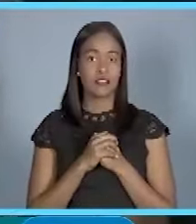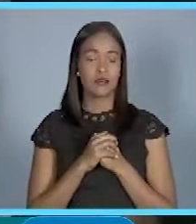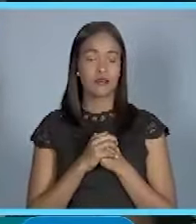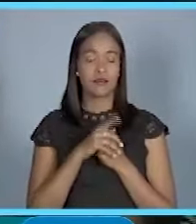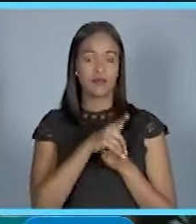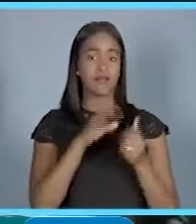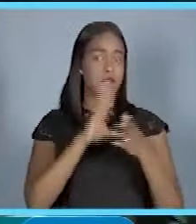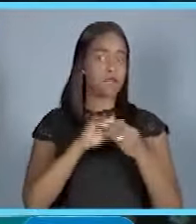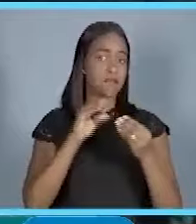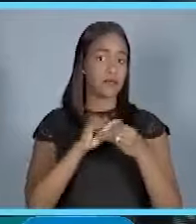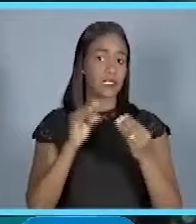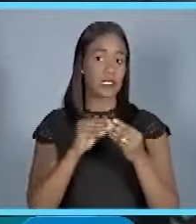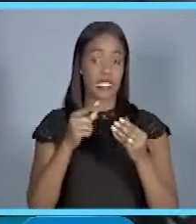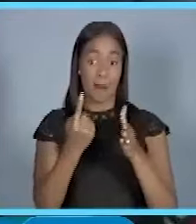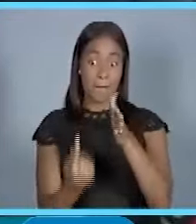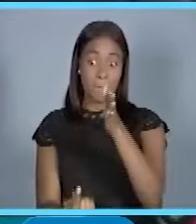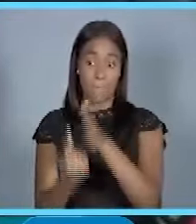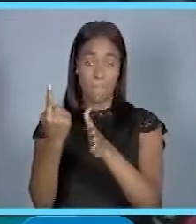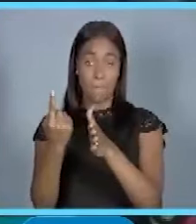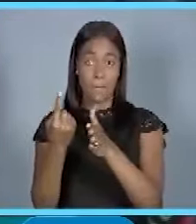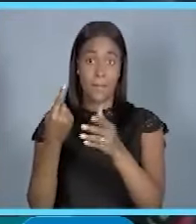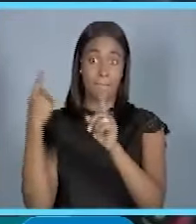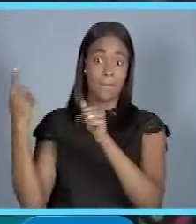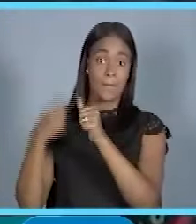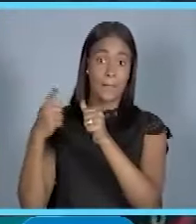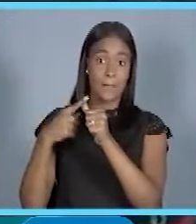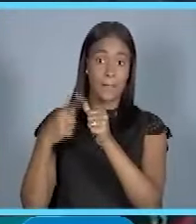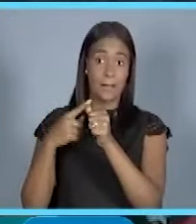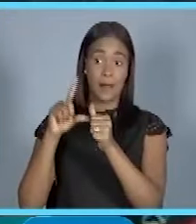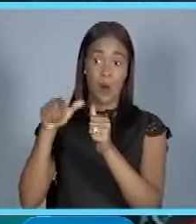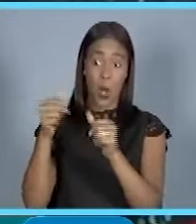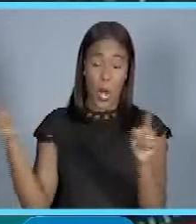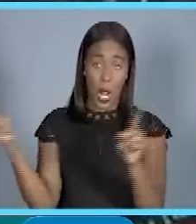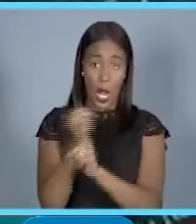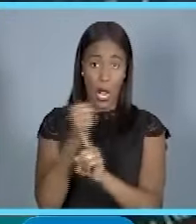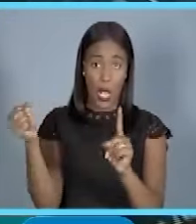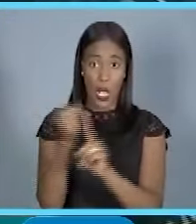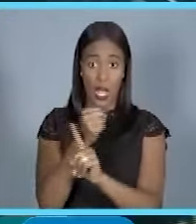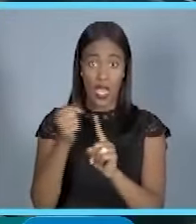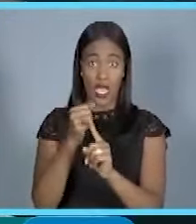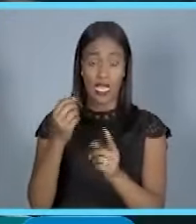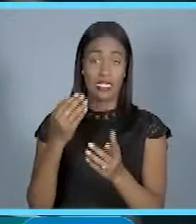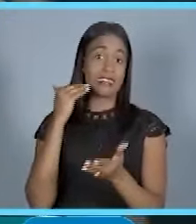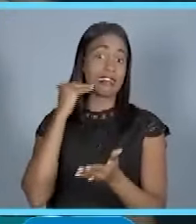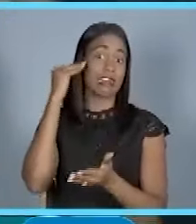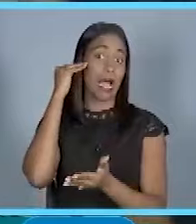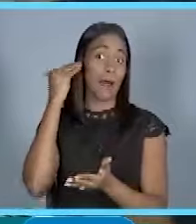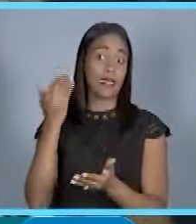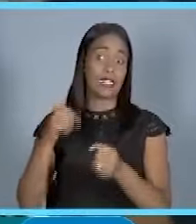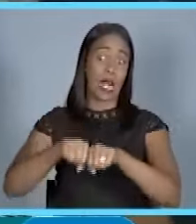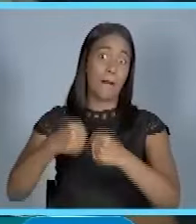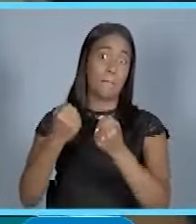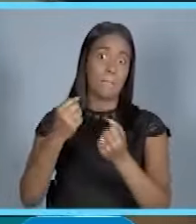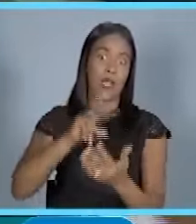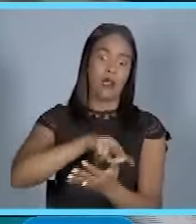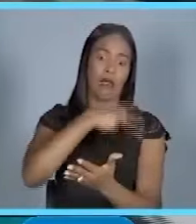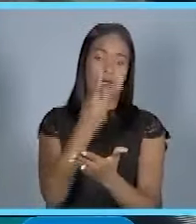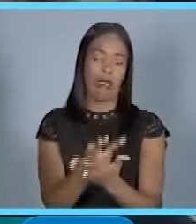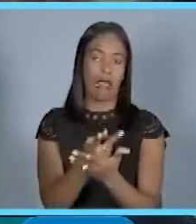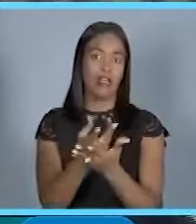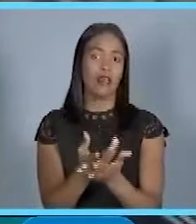fíjense, que la violación es primero, luego la tortura. Le trayó de la parte, señores, después que la viola. Él